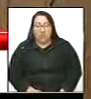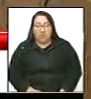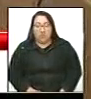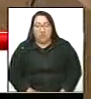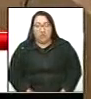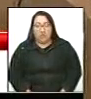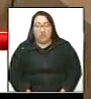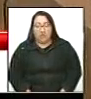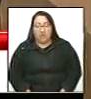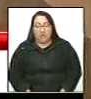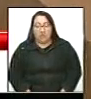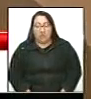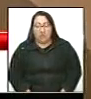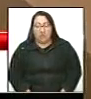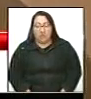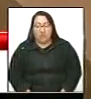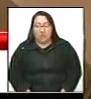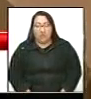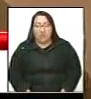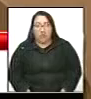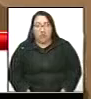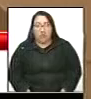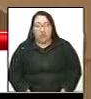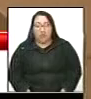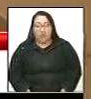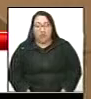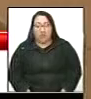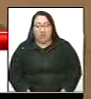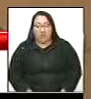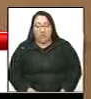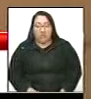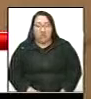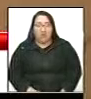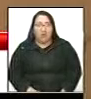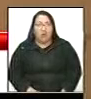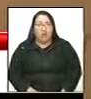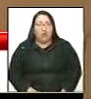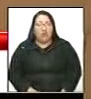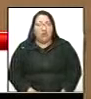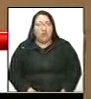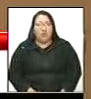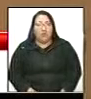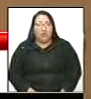Congresista a favor, congresista Galarreta. Con los argumentos que he planteado, en contra. En contra, congresista